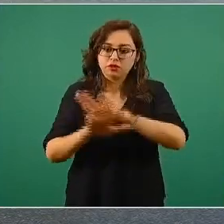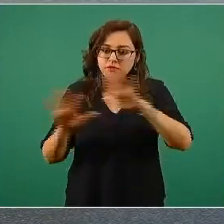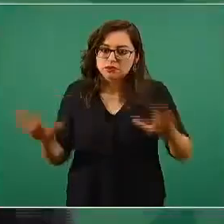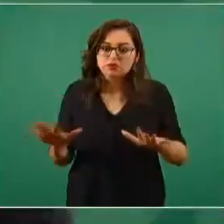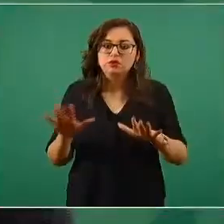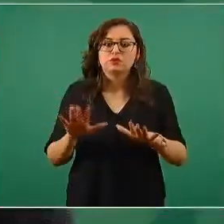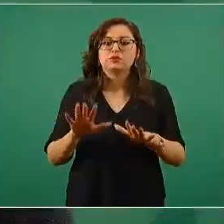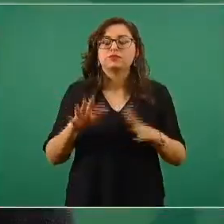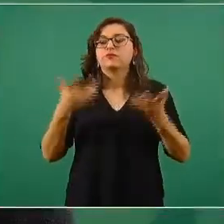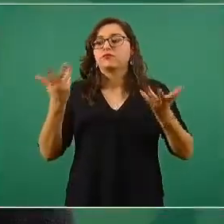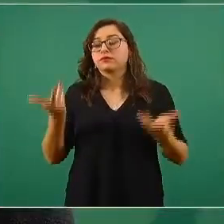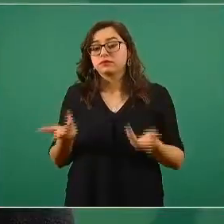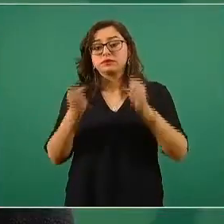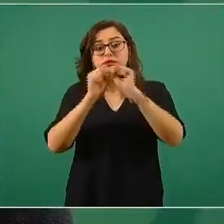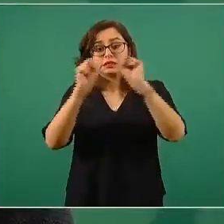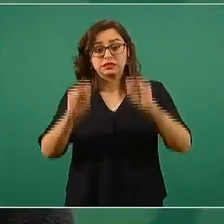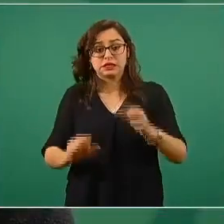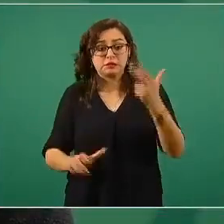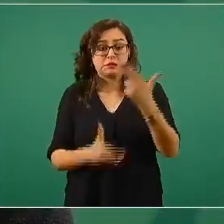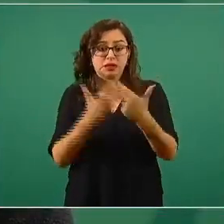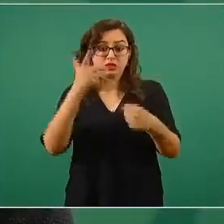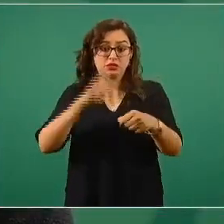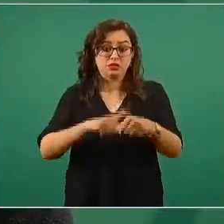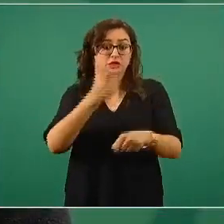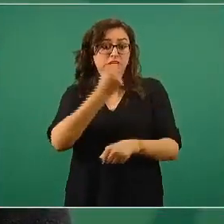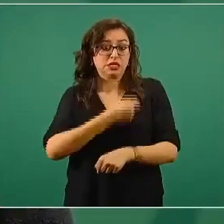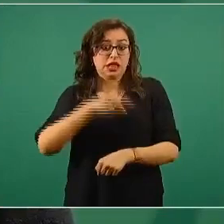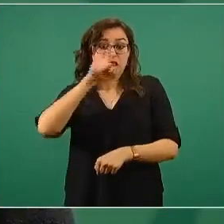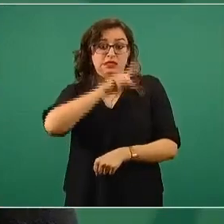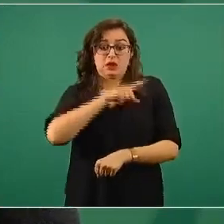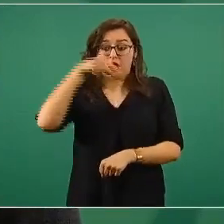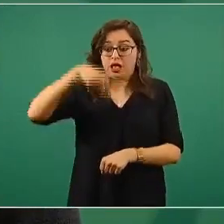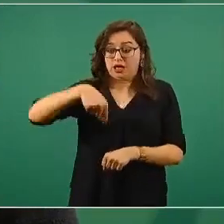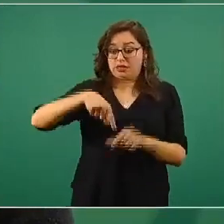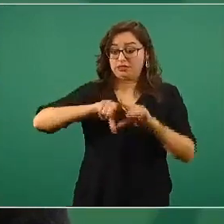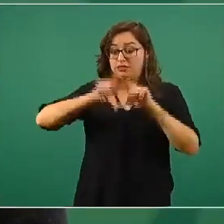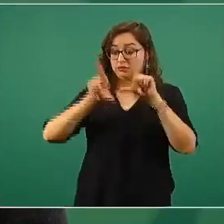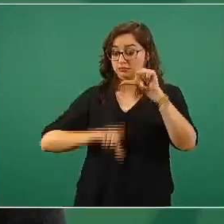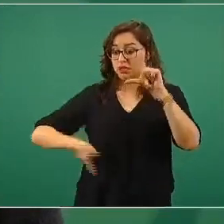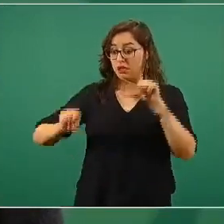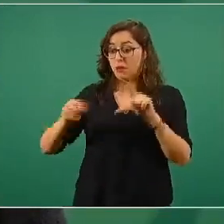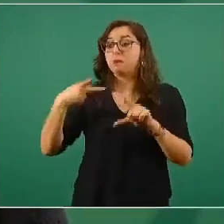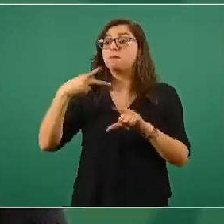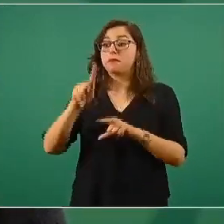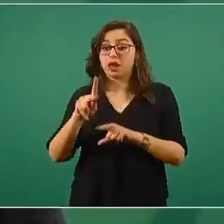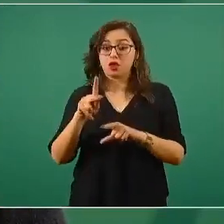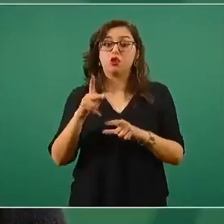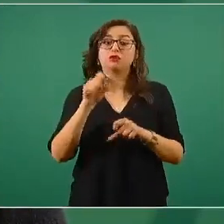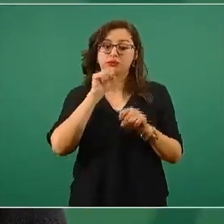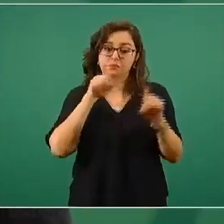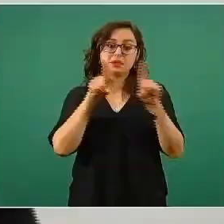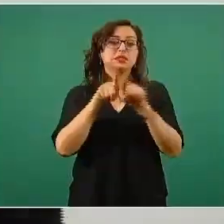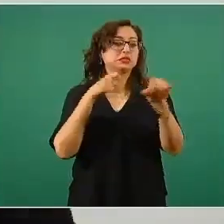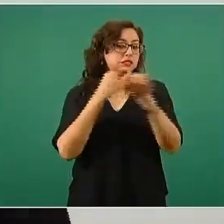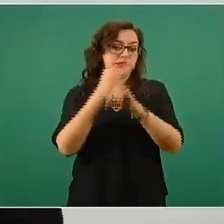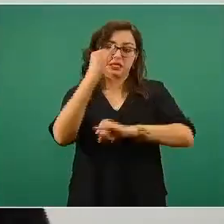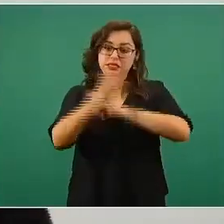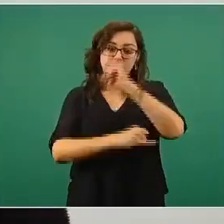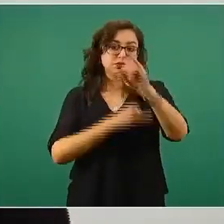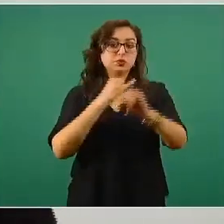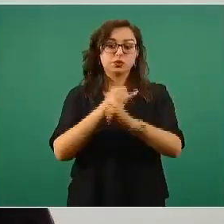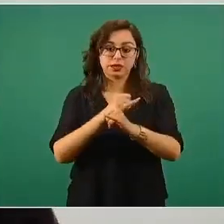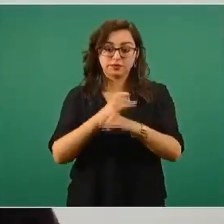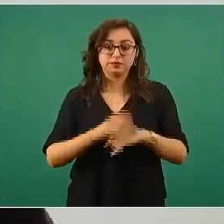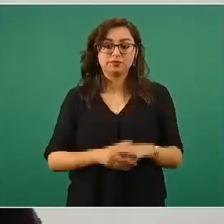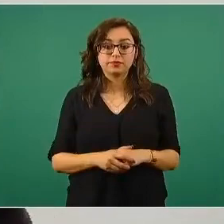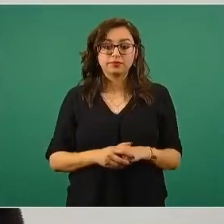diferentes niveles del Sistema Nacional de Salud, primero en México, pero que finalmente llega inclusive hasta el nivel internacional, y que obviamente